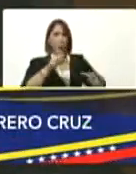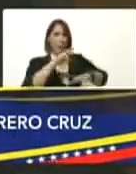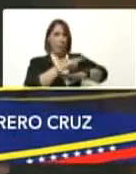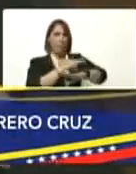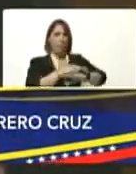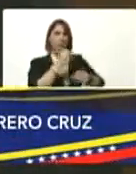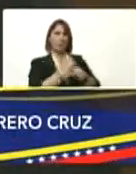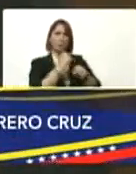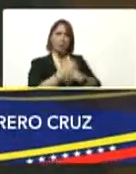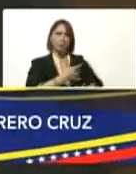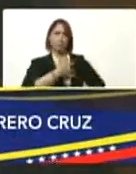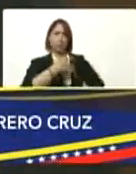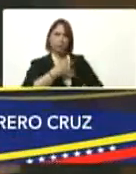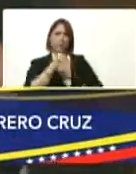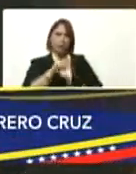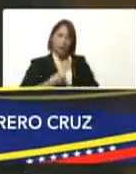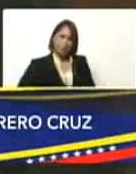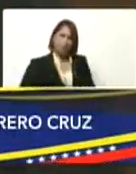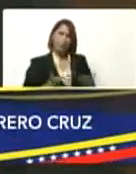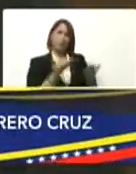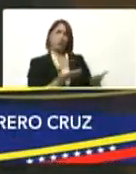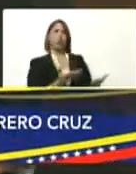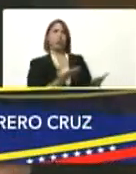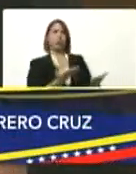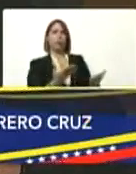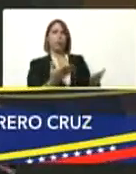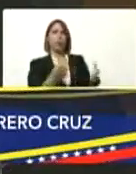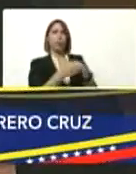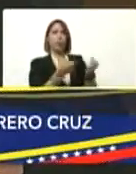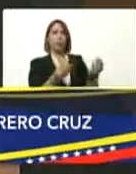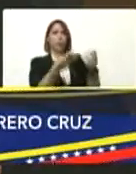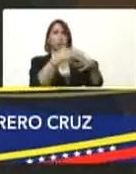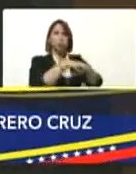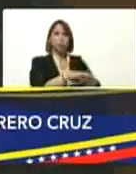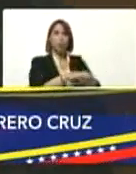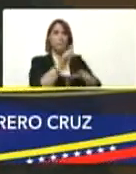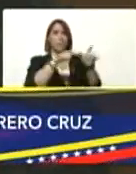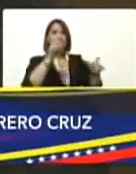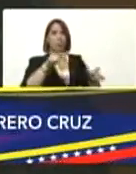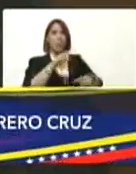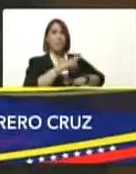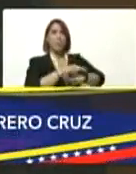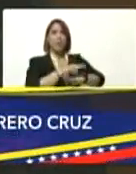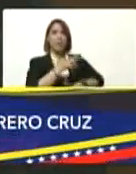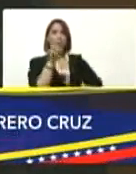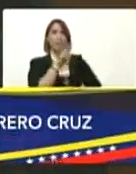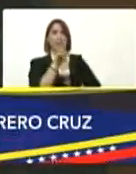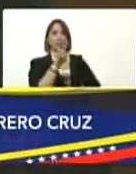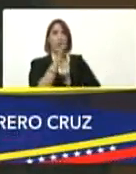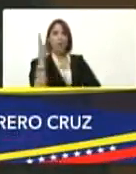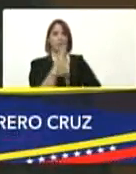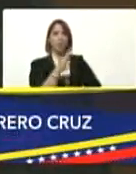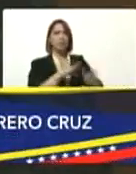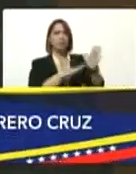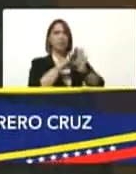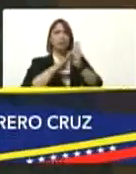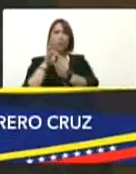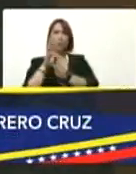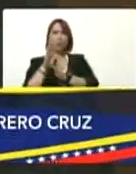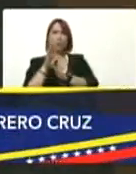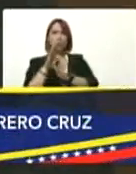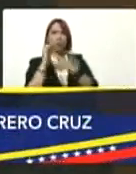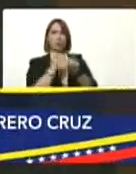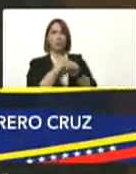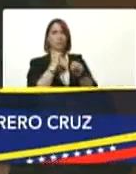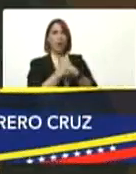la sensibilidad, la entrega que de conjunto con el personal venezolano vienen desarrollando este